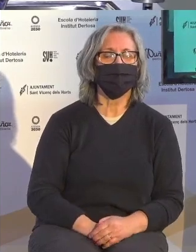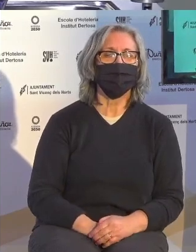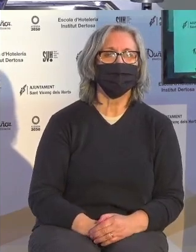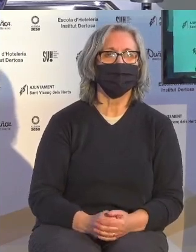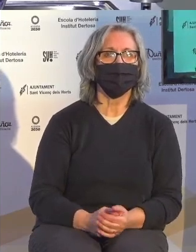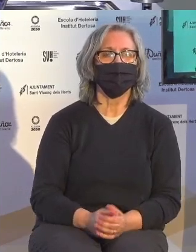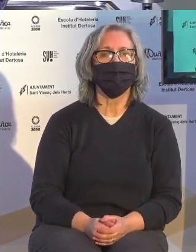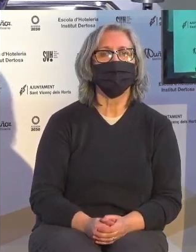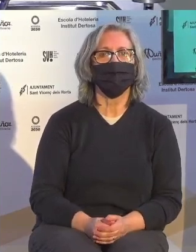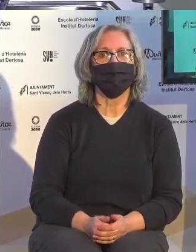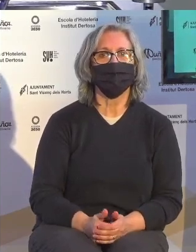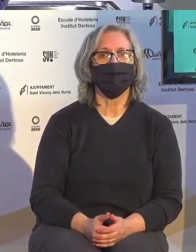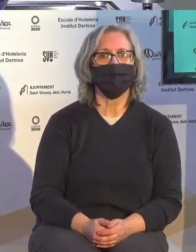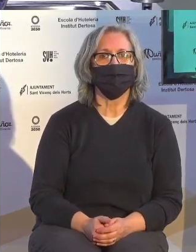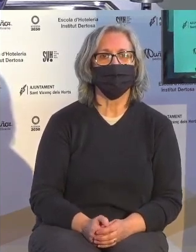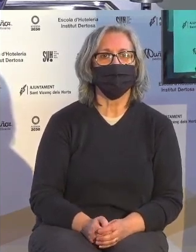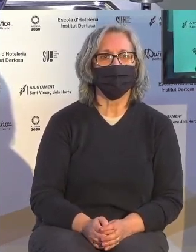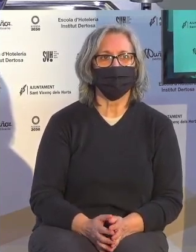aquí está